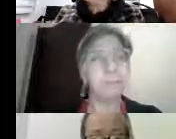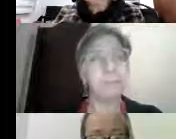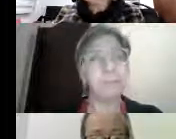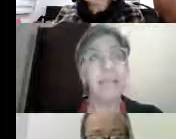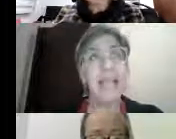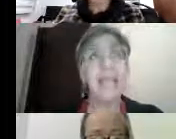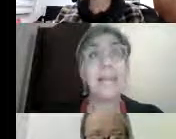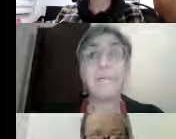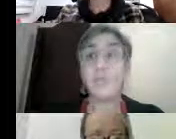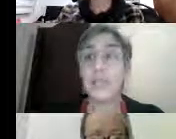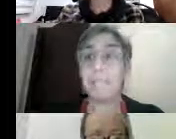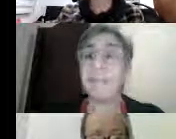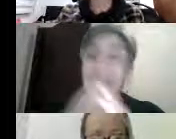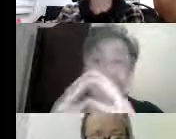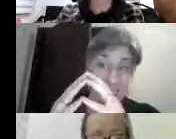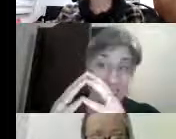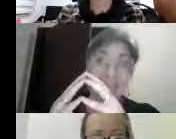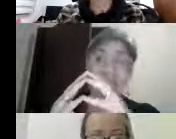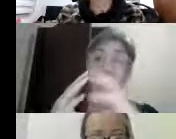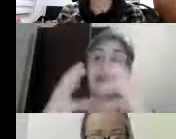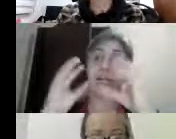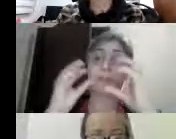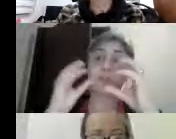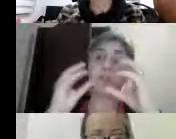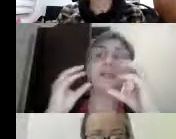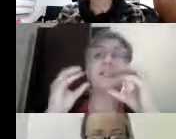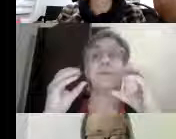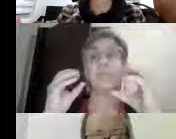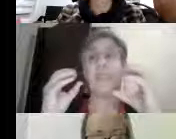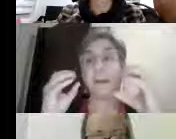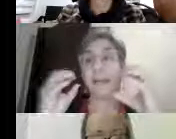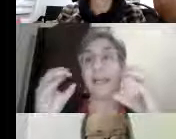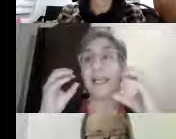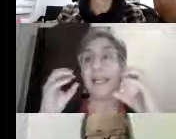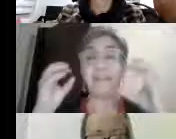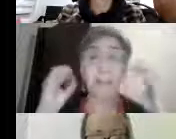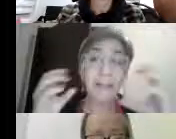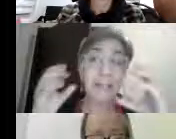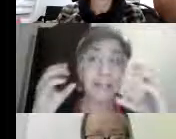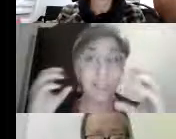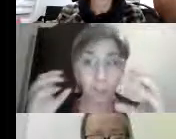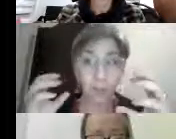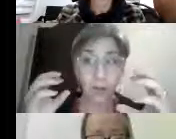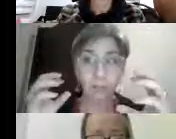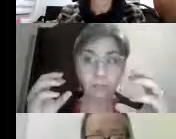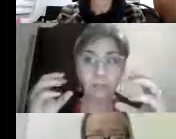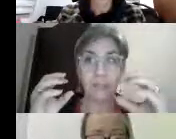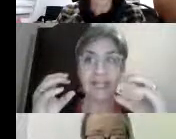que las parejas donde la persona VIH positiva estaba en